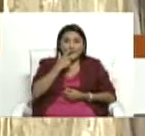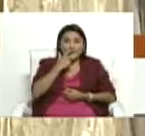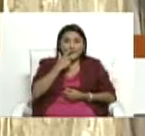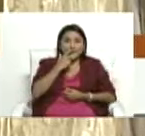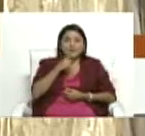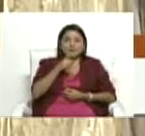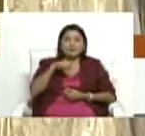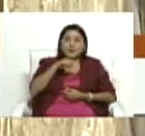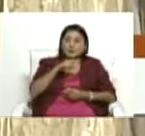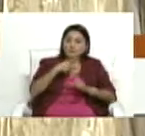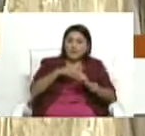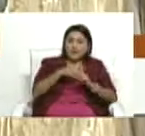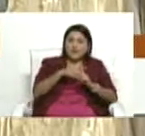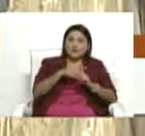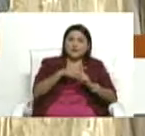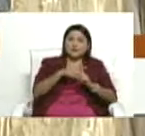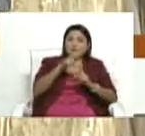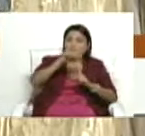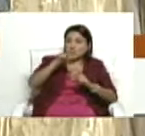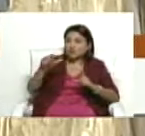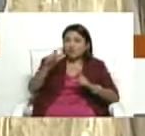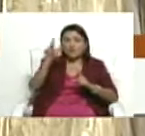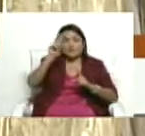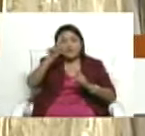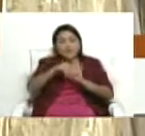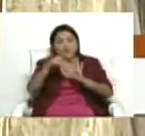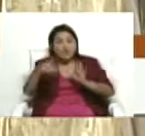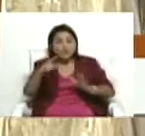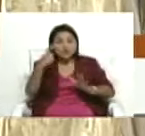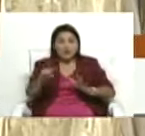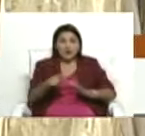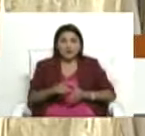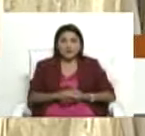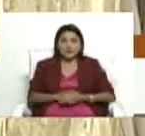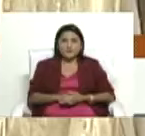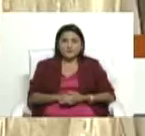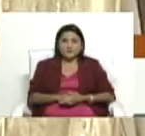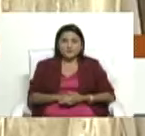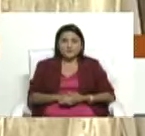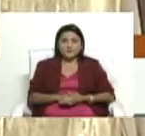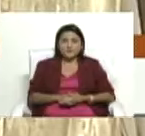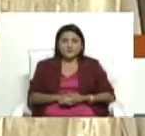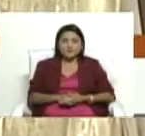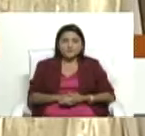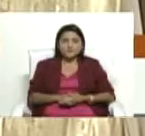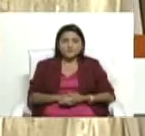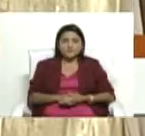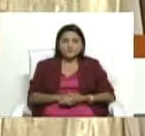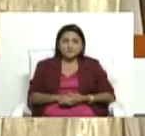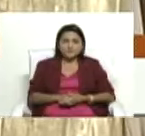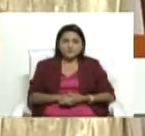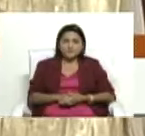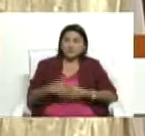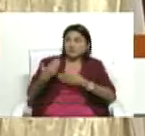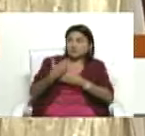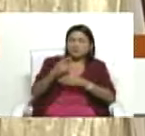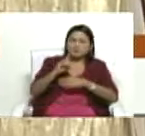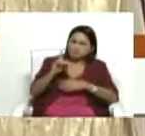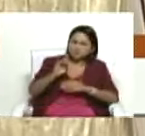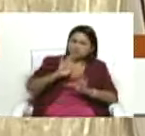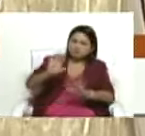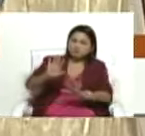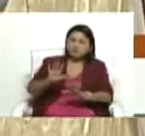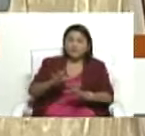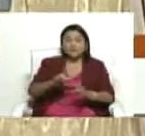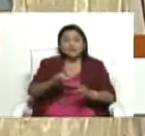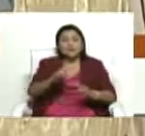vida a la que tienen derecho las venezolanas y los venezolanos en forma de llamadas sanciones. El